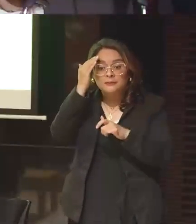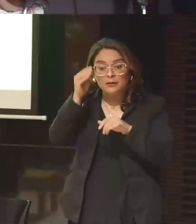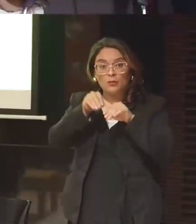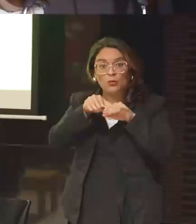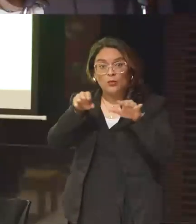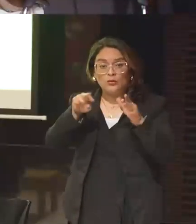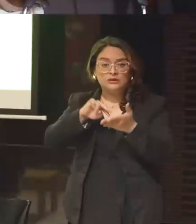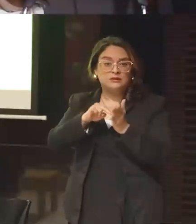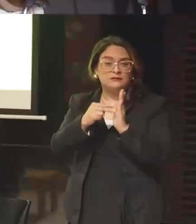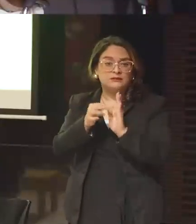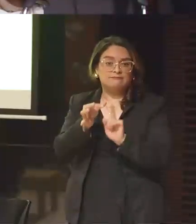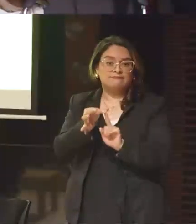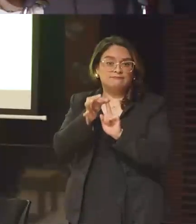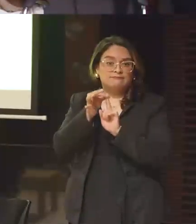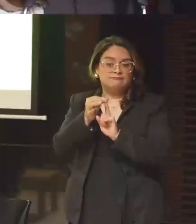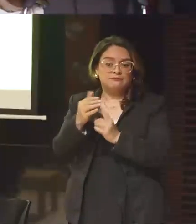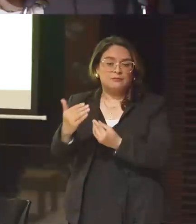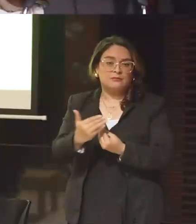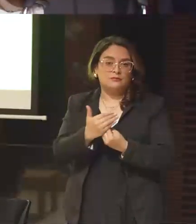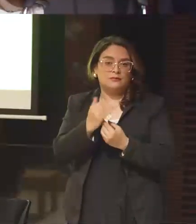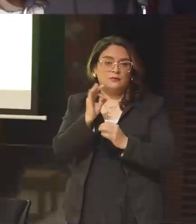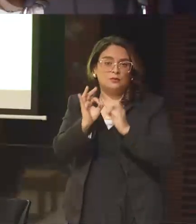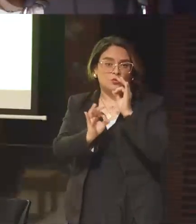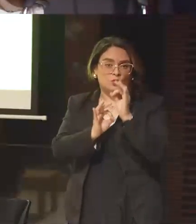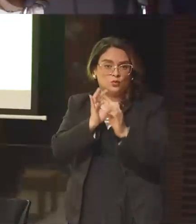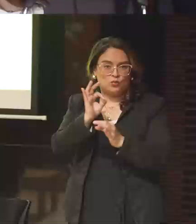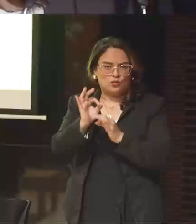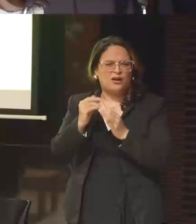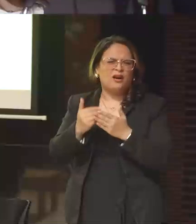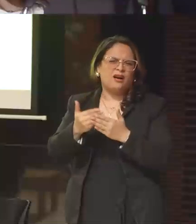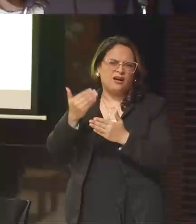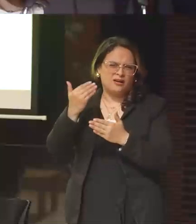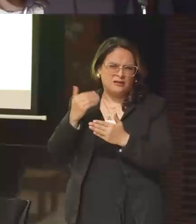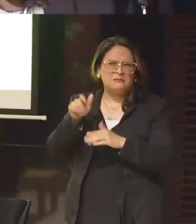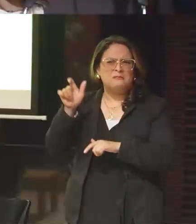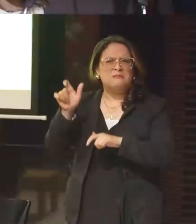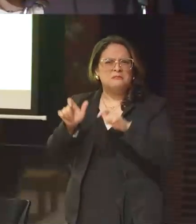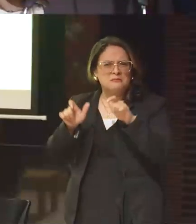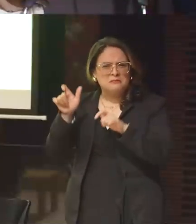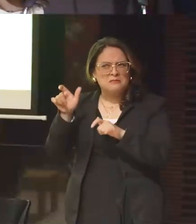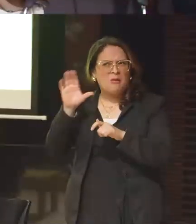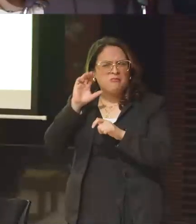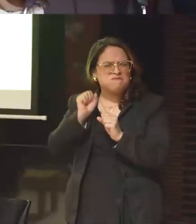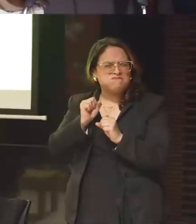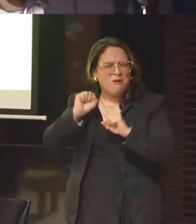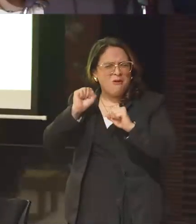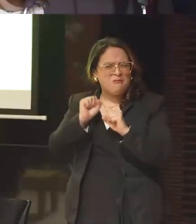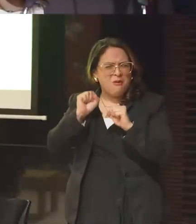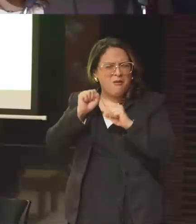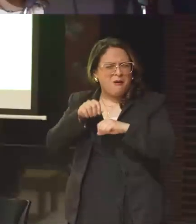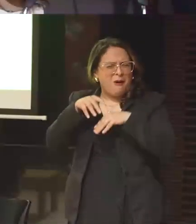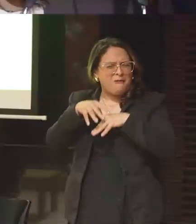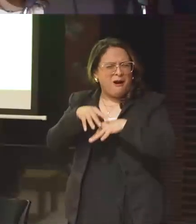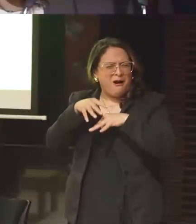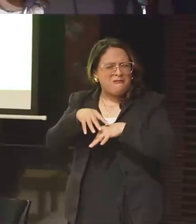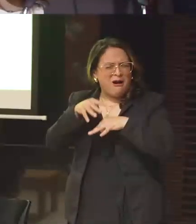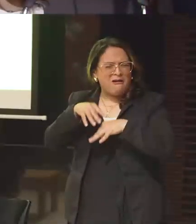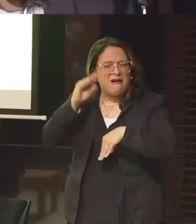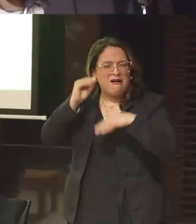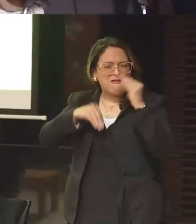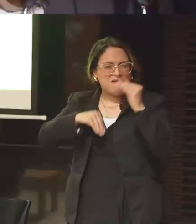sagrado. Cuando empezaron todas las cosas que la gente le dice estallido social, por ejemplo,